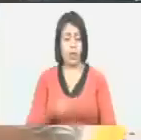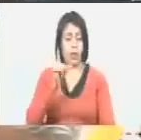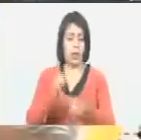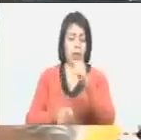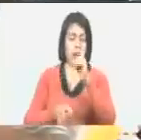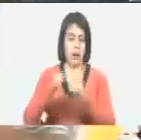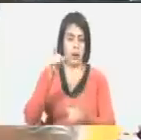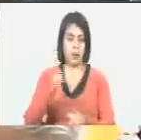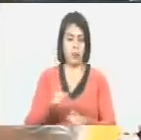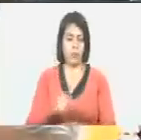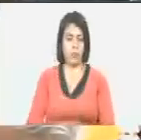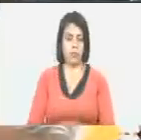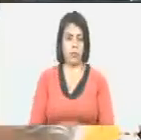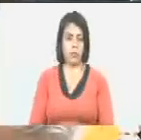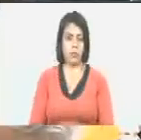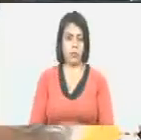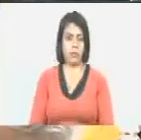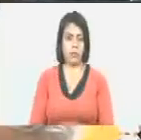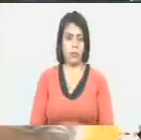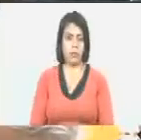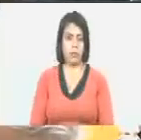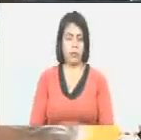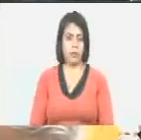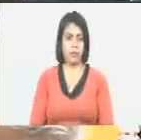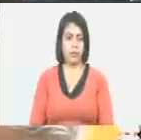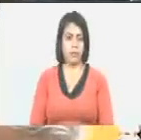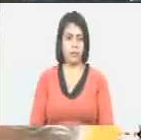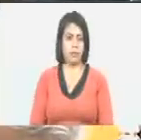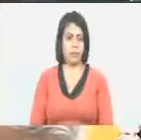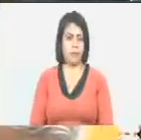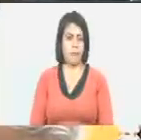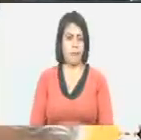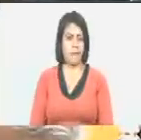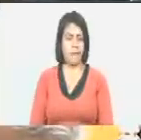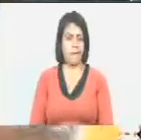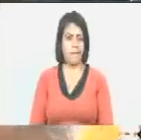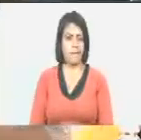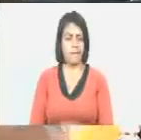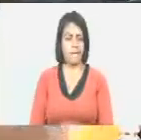algunos que bordean el,